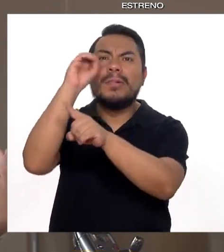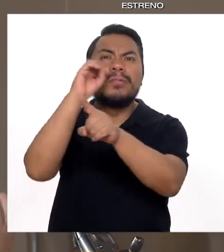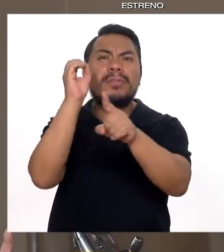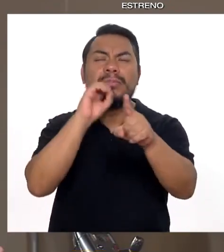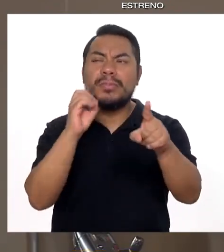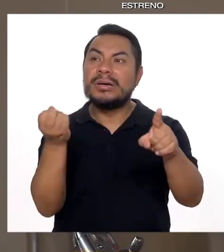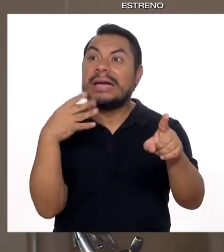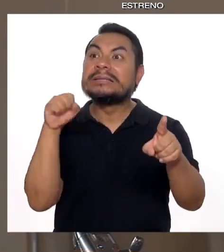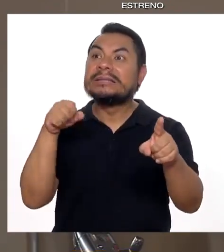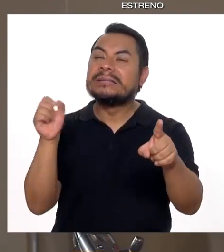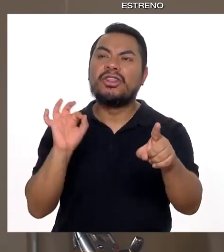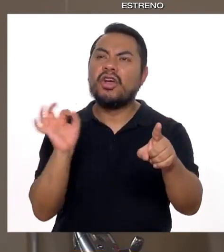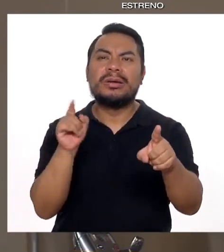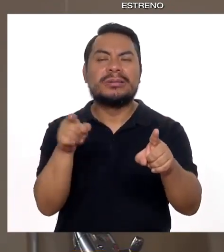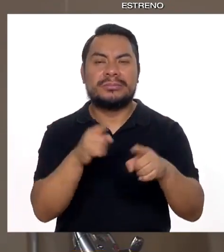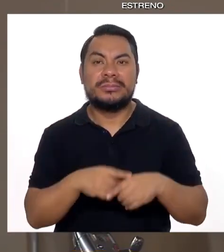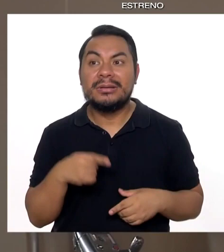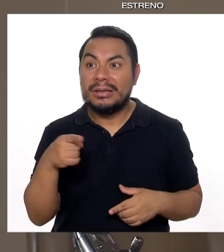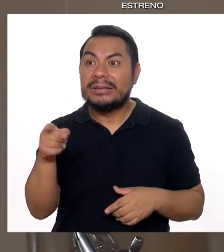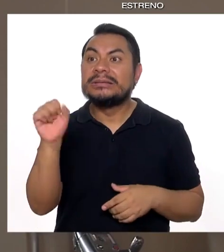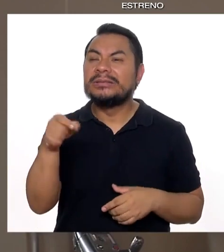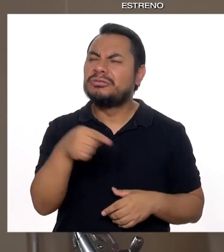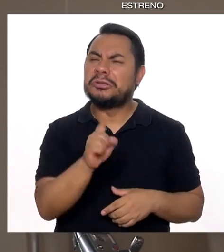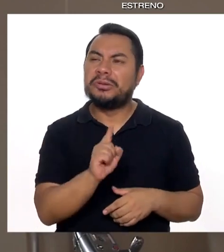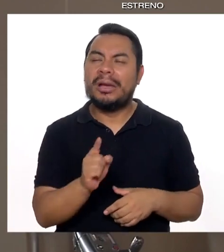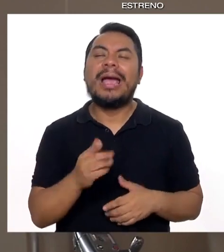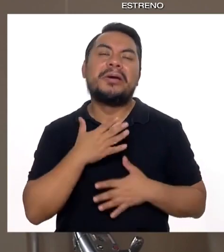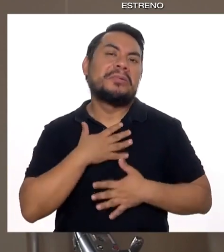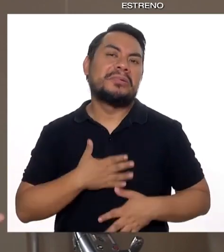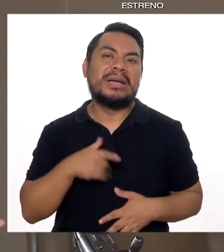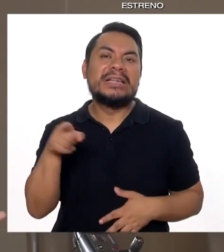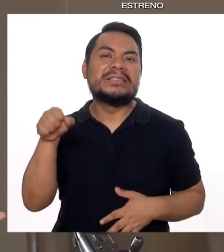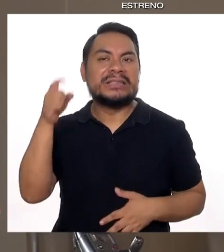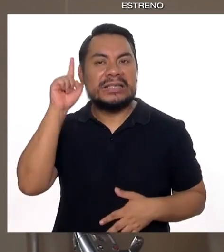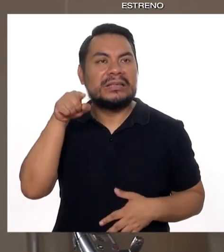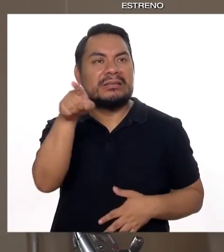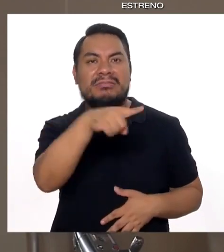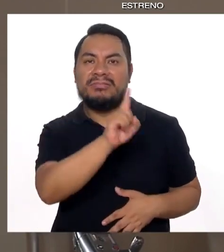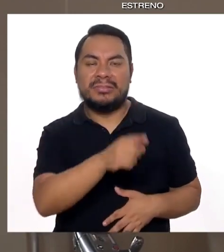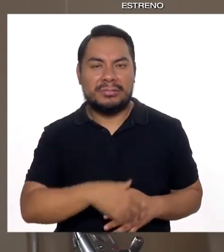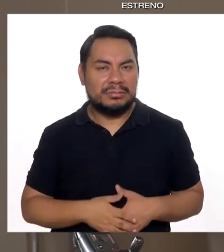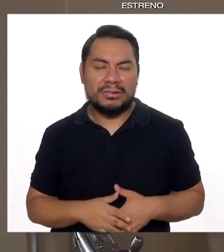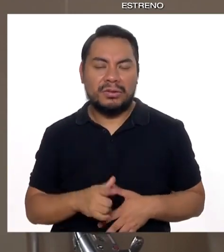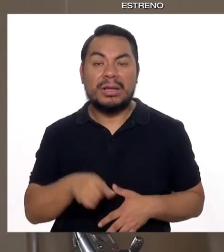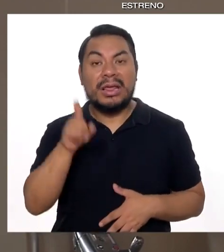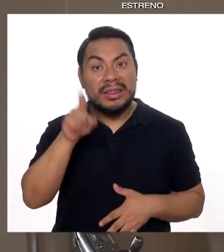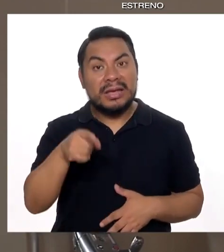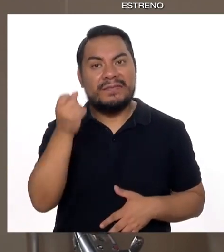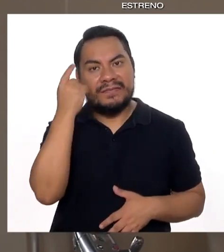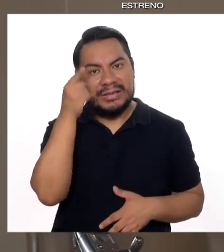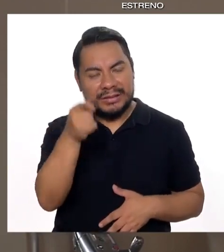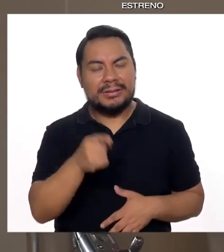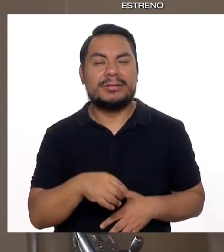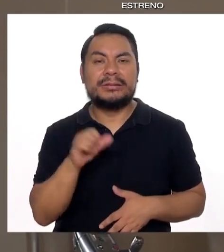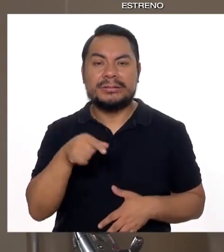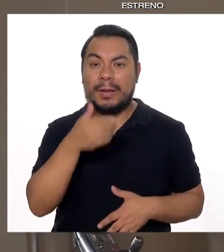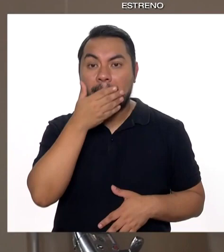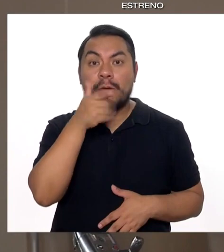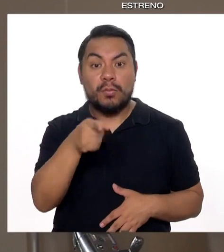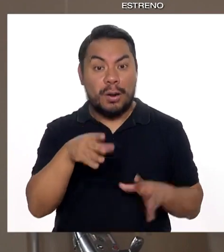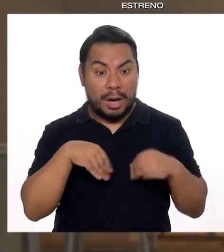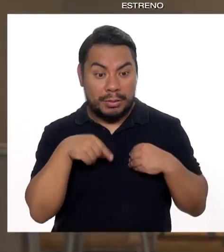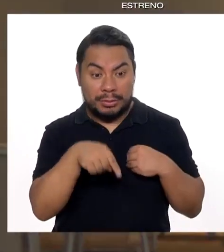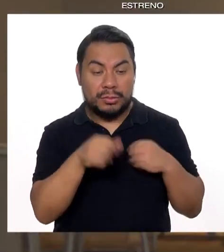querer negociarlo, hasta que alguien diga lo que tú quieres escuchar. Hasta que llega un punto en el que lo entiendes y ese va a ser el